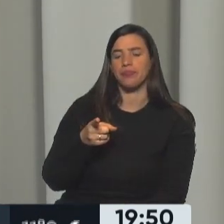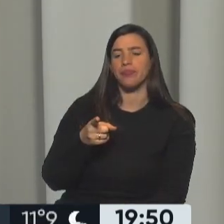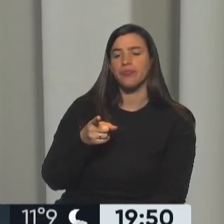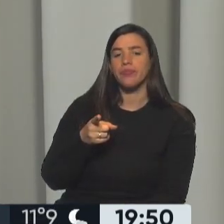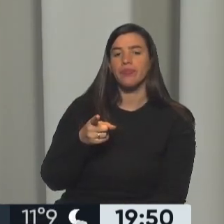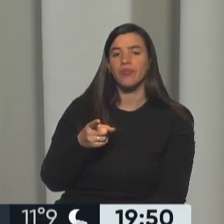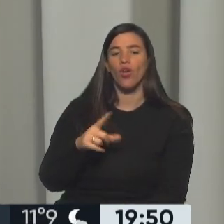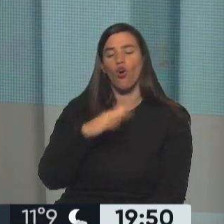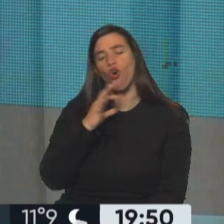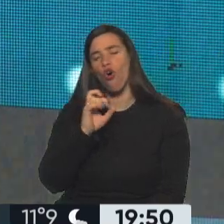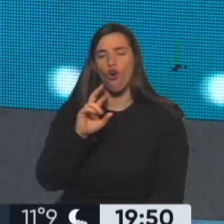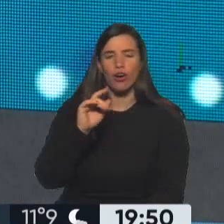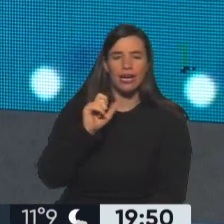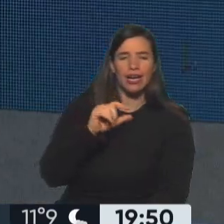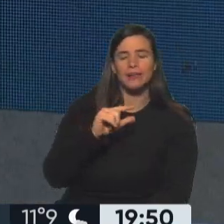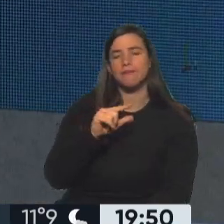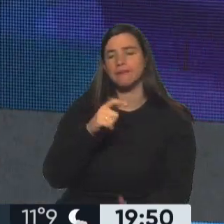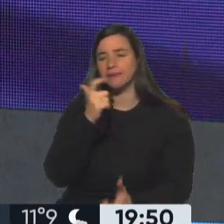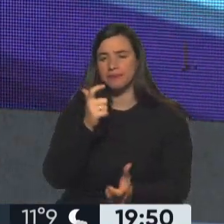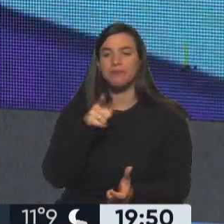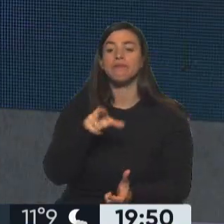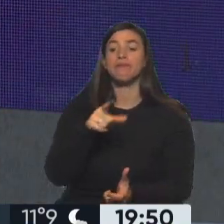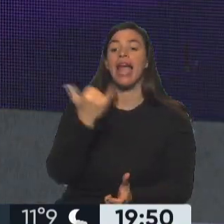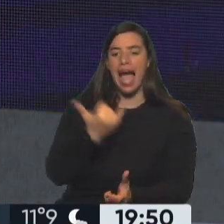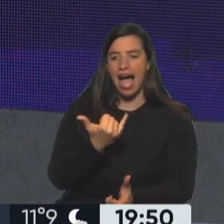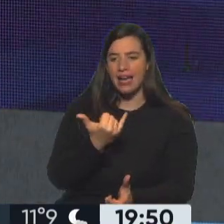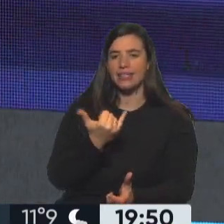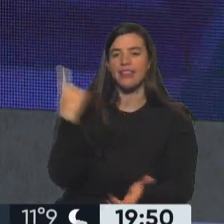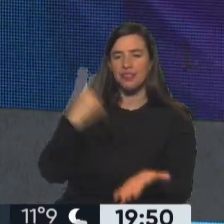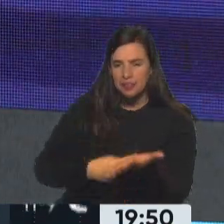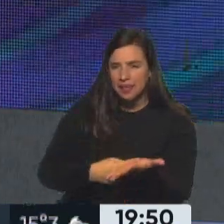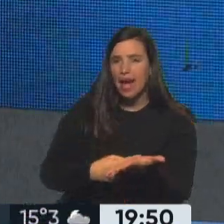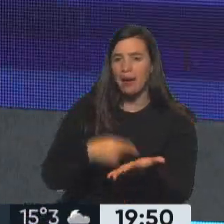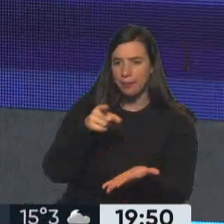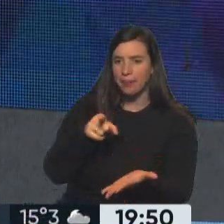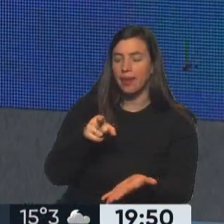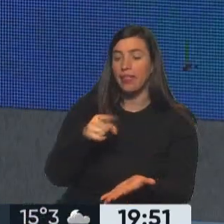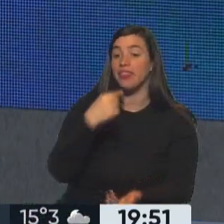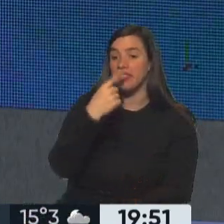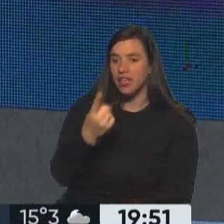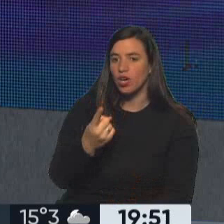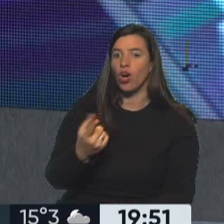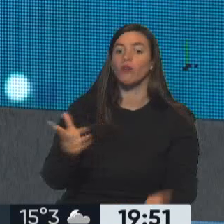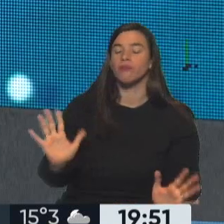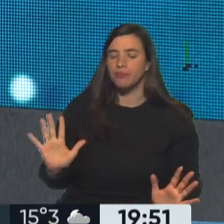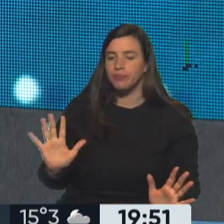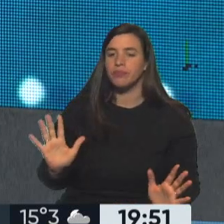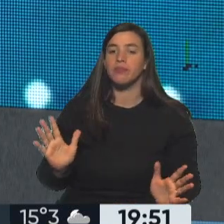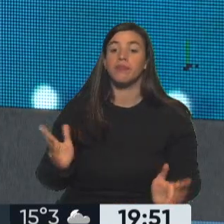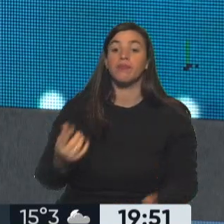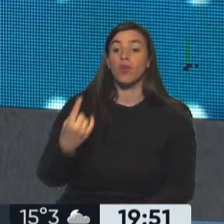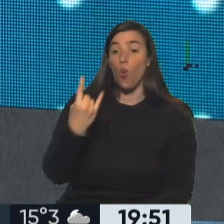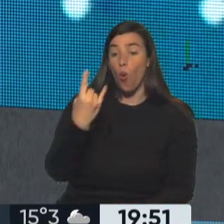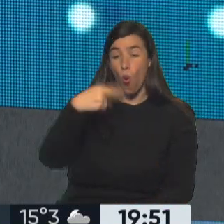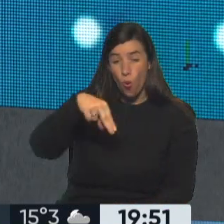Sí. Hay un dictamen de la Procuración. Casal lo que dijo es que para él es inconstitucional que Uñac vaya